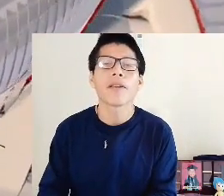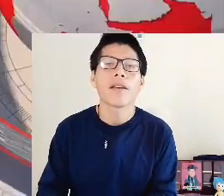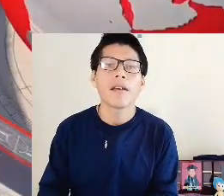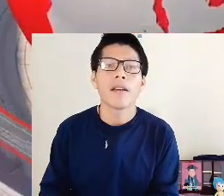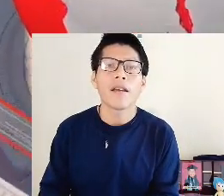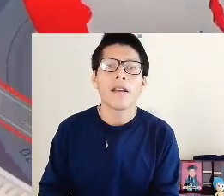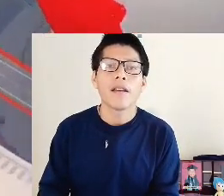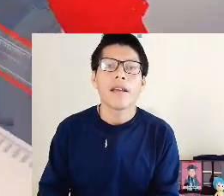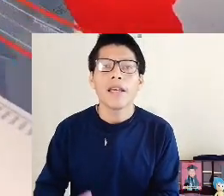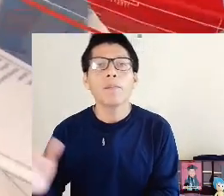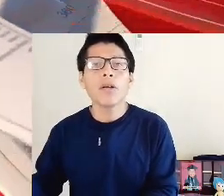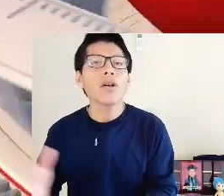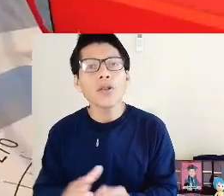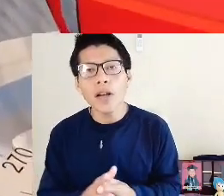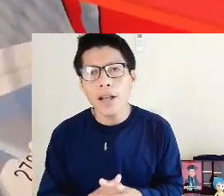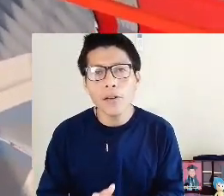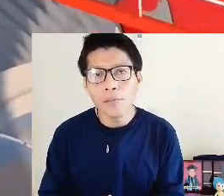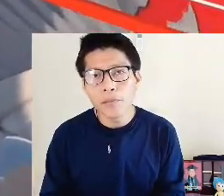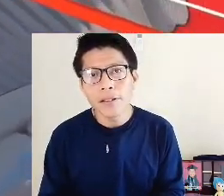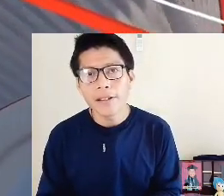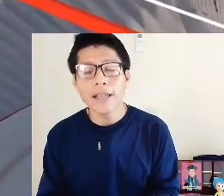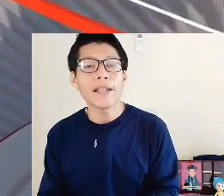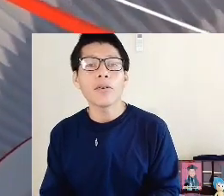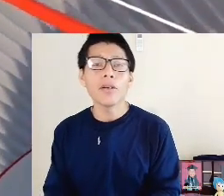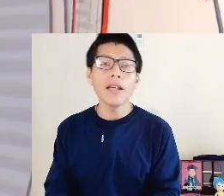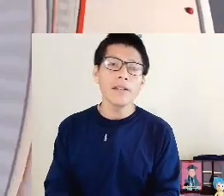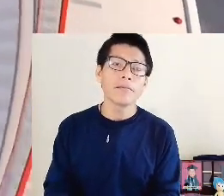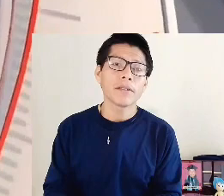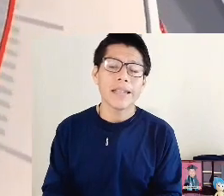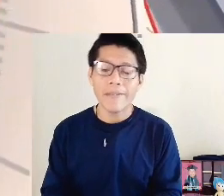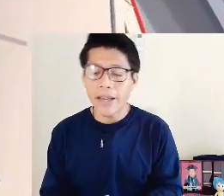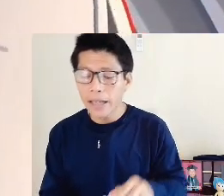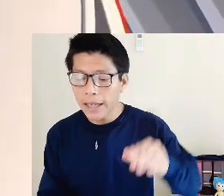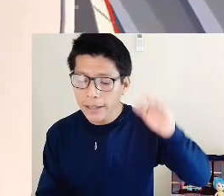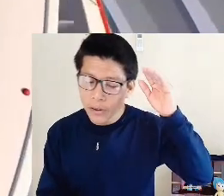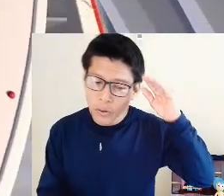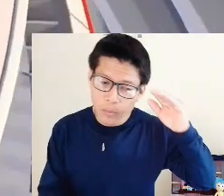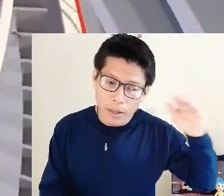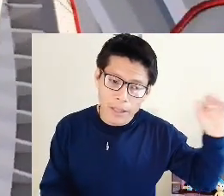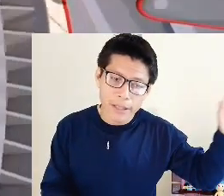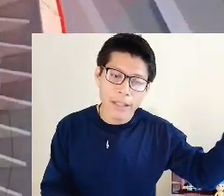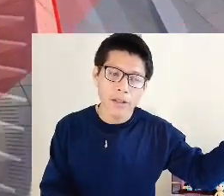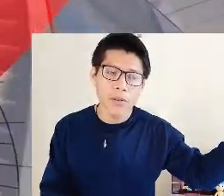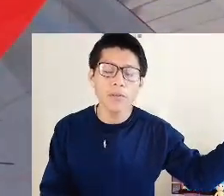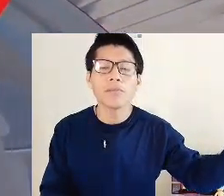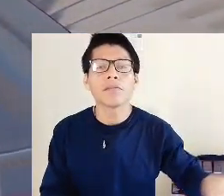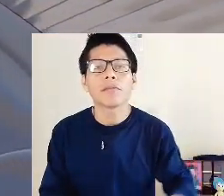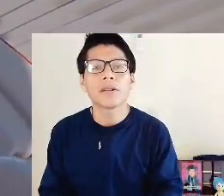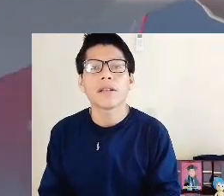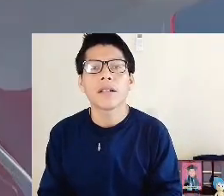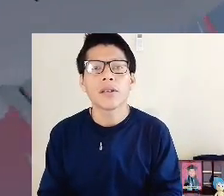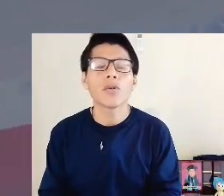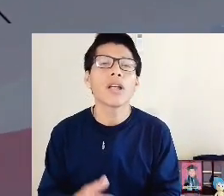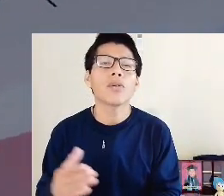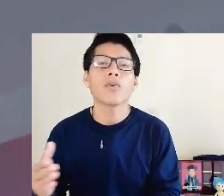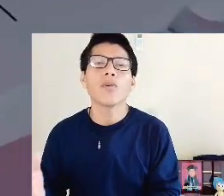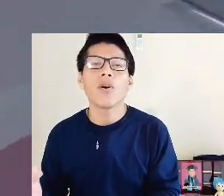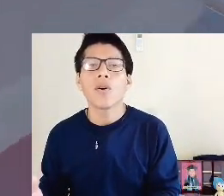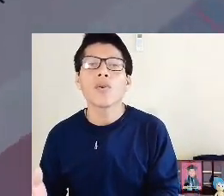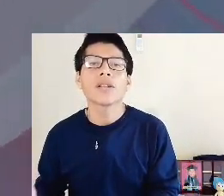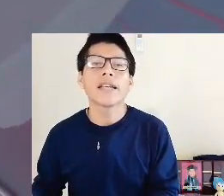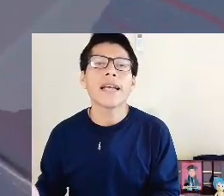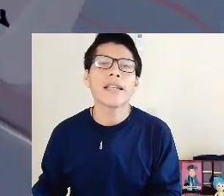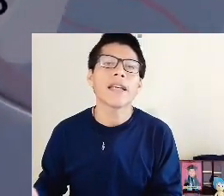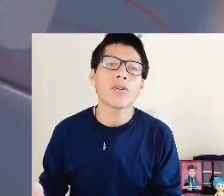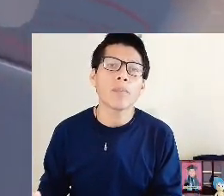escándalo y por el otro lado Santiago que viene desde 2005 soñando